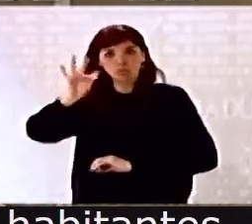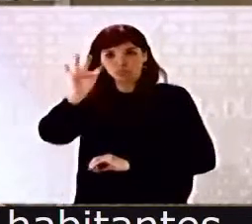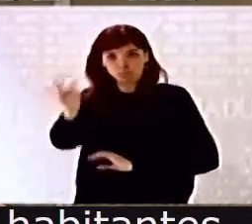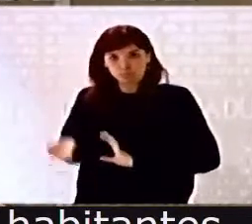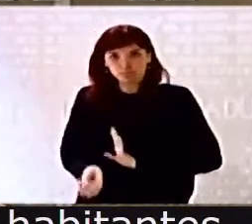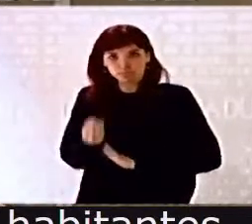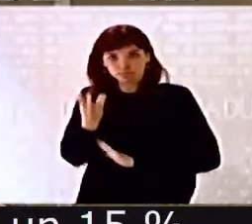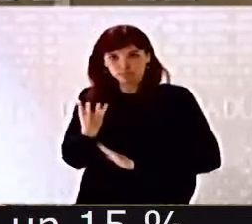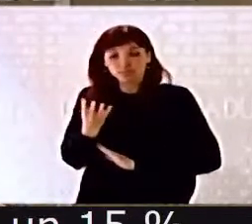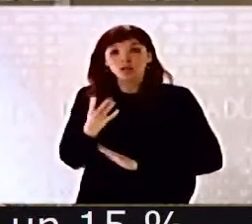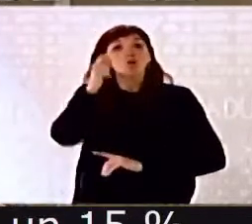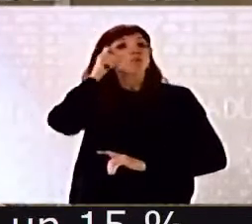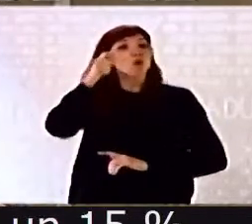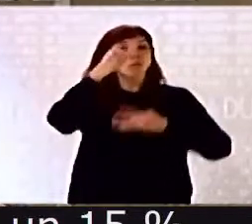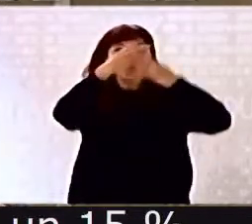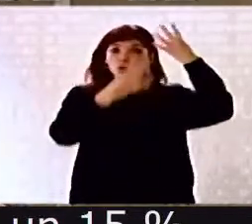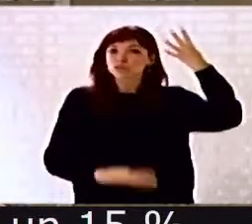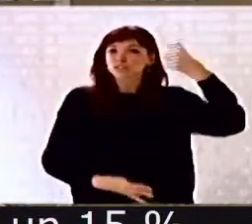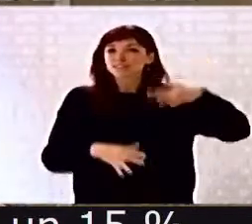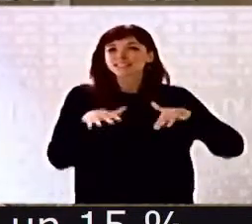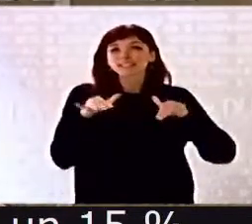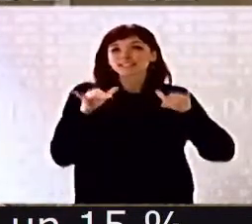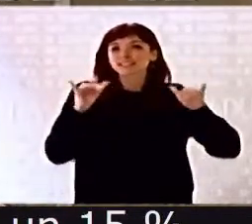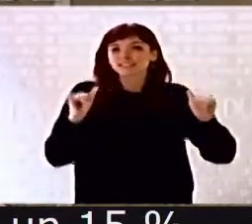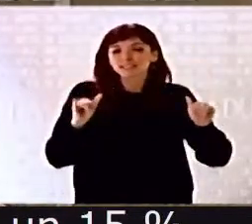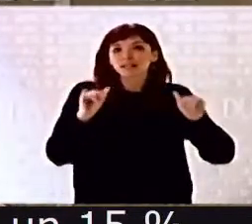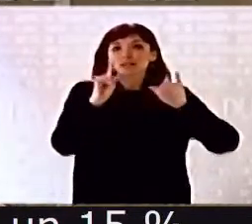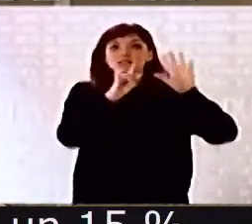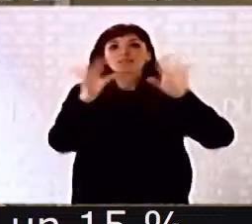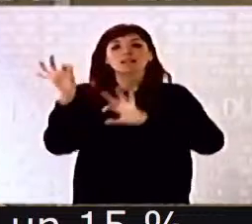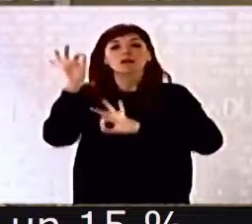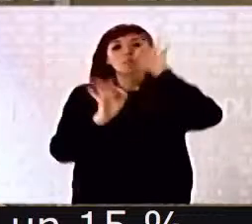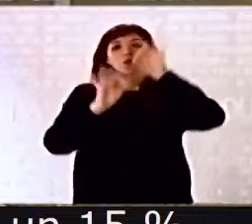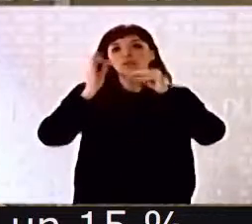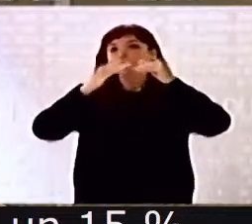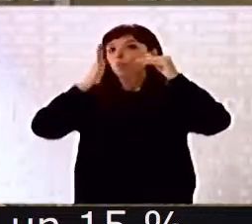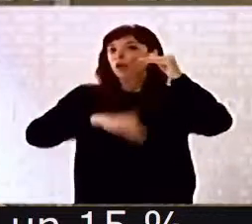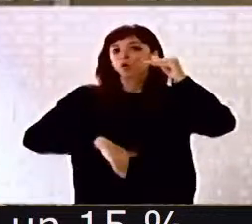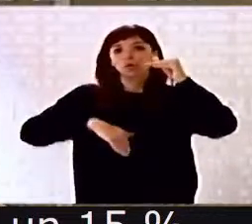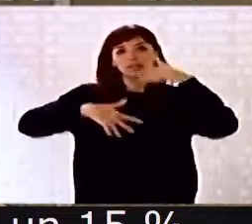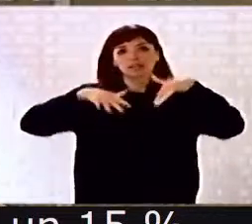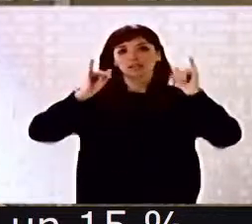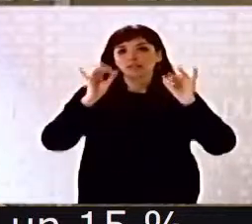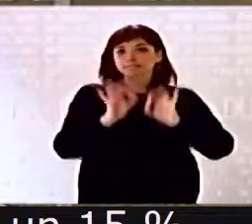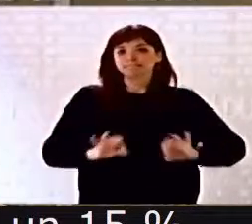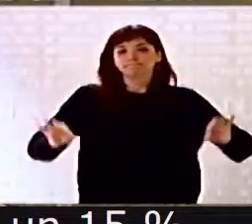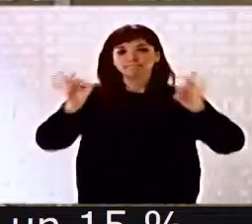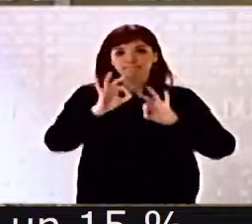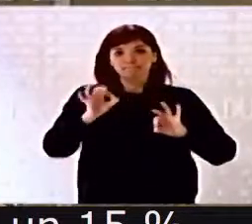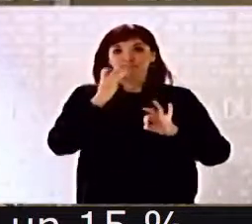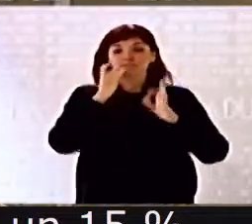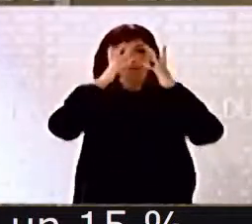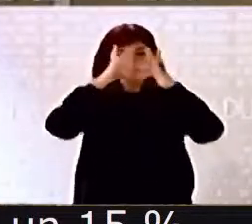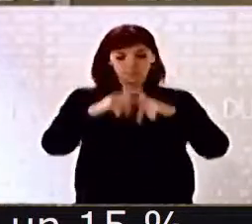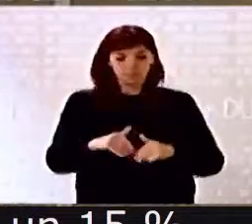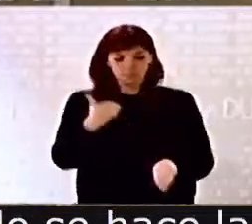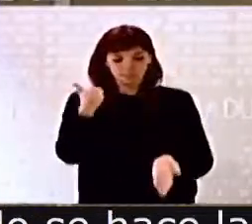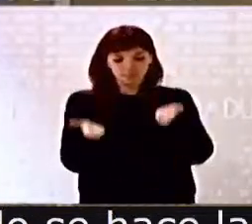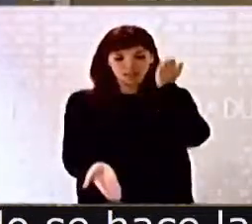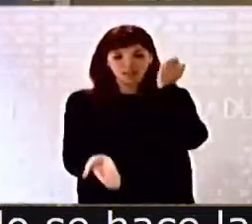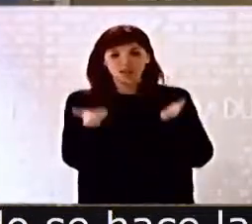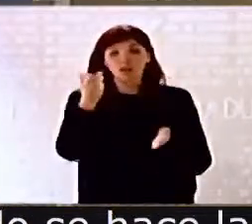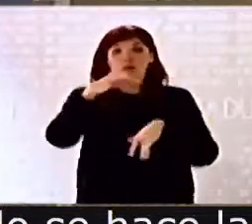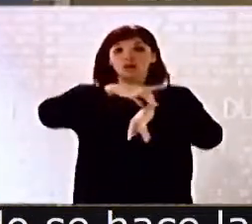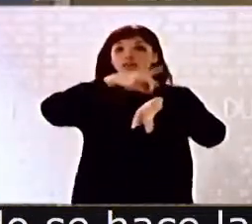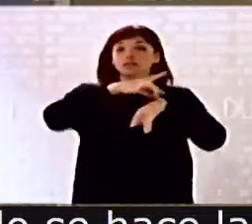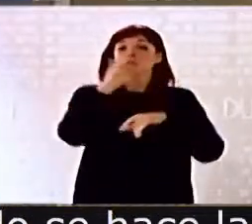Y en ninguna de ellas se baja del 60% cuando se hace la relación entre la incidencia